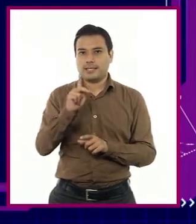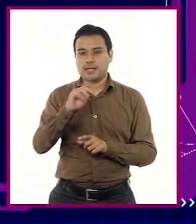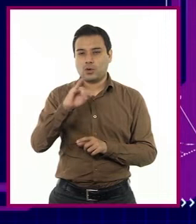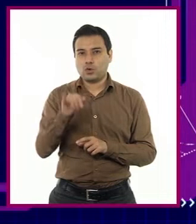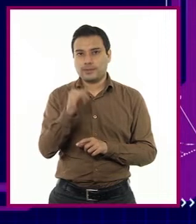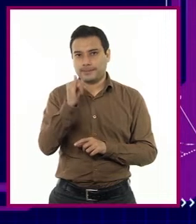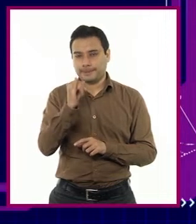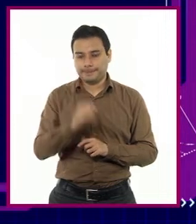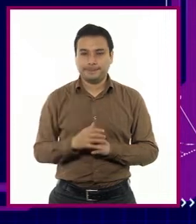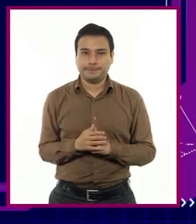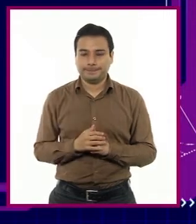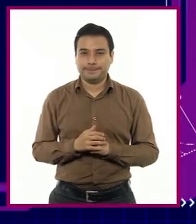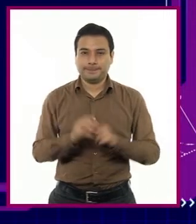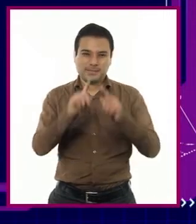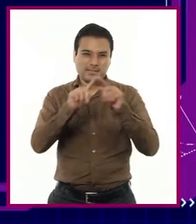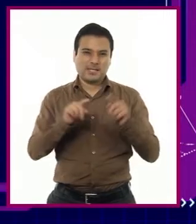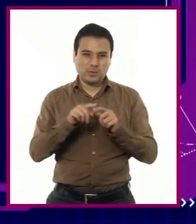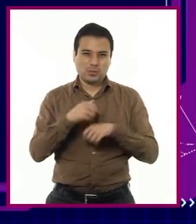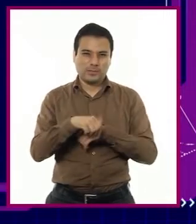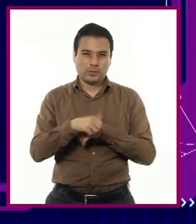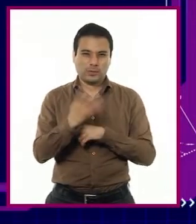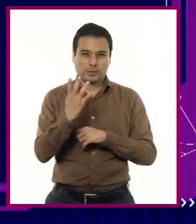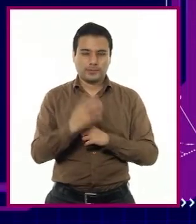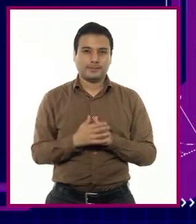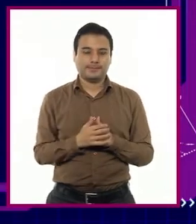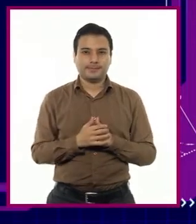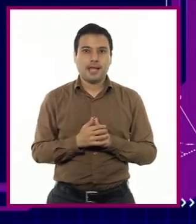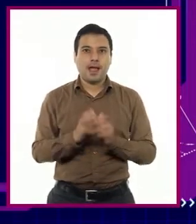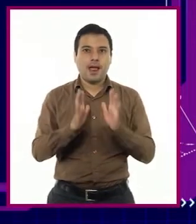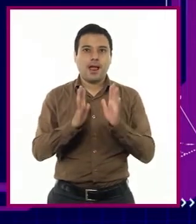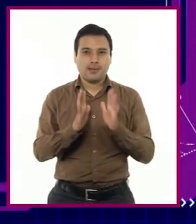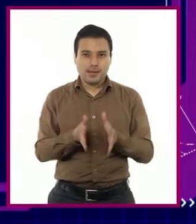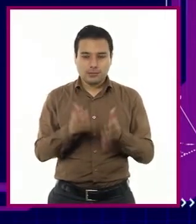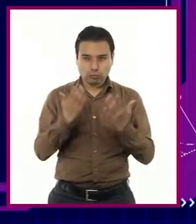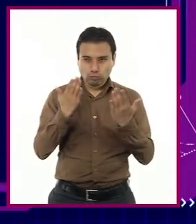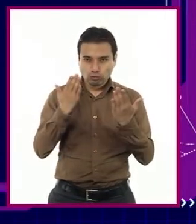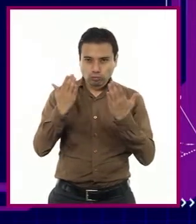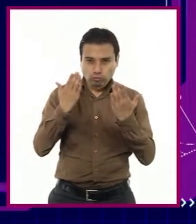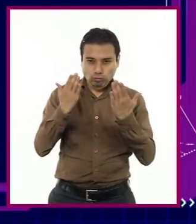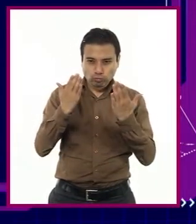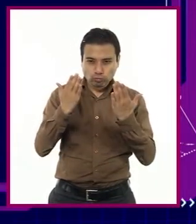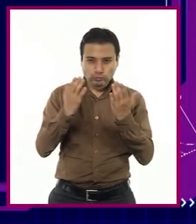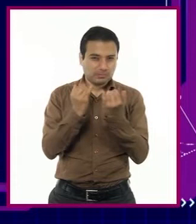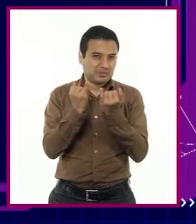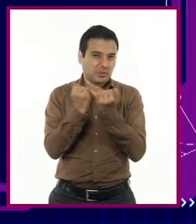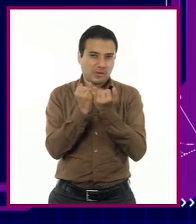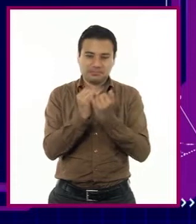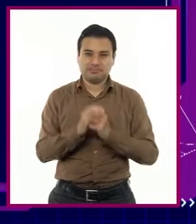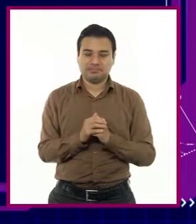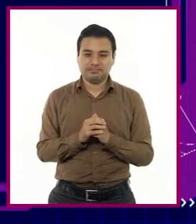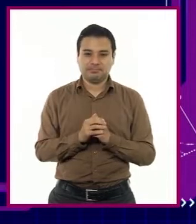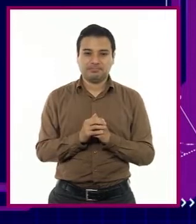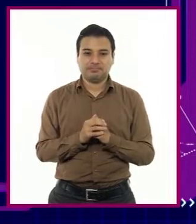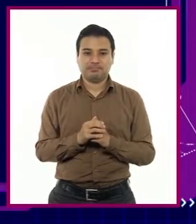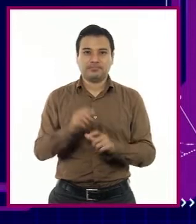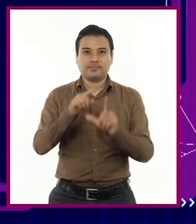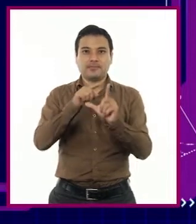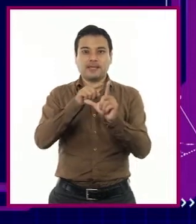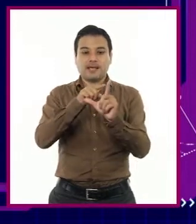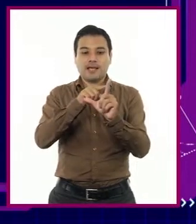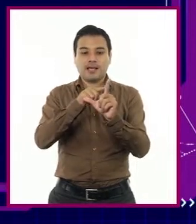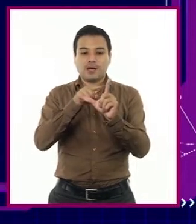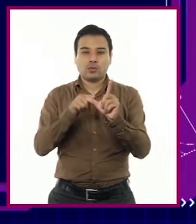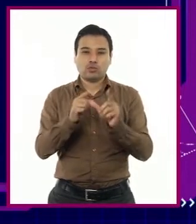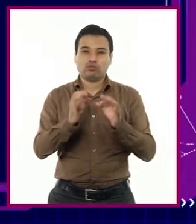del triángulo 4. Hemos establecido la congruencia entre dos lados de cada triángulo y el ángulo formado por